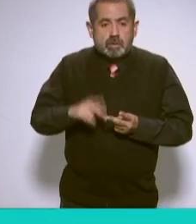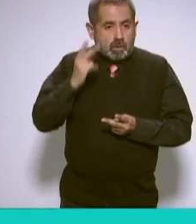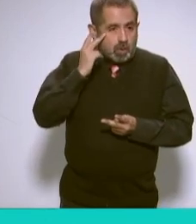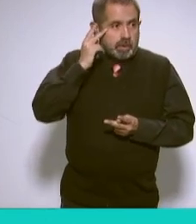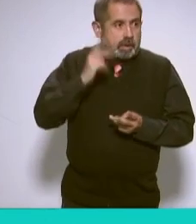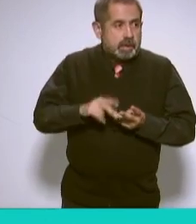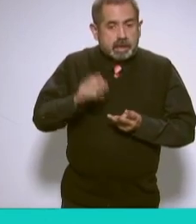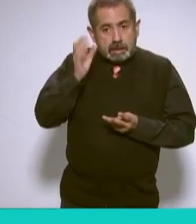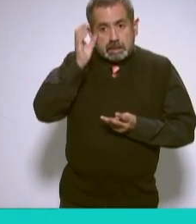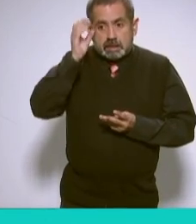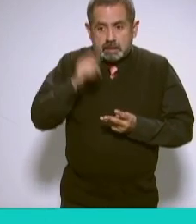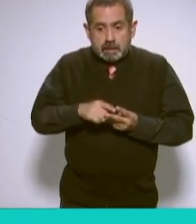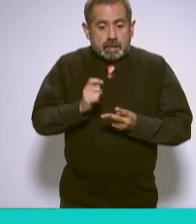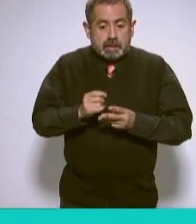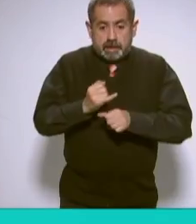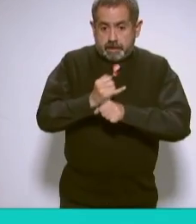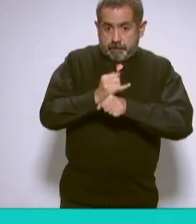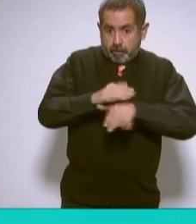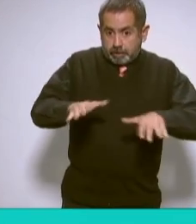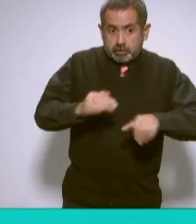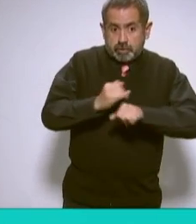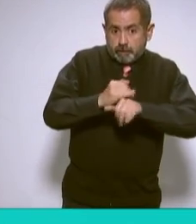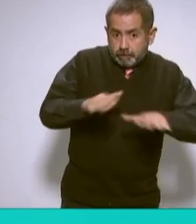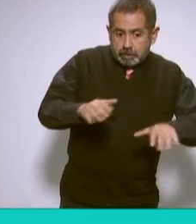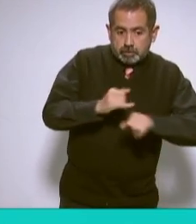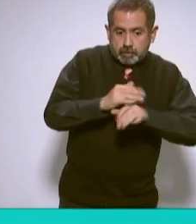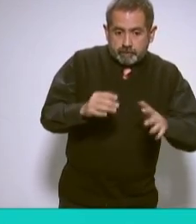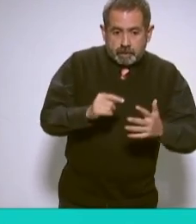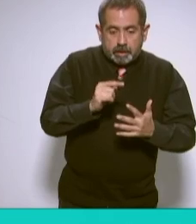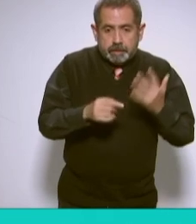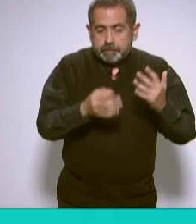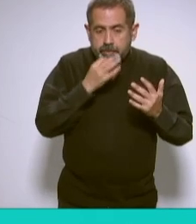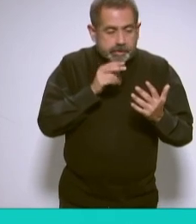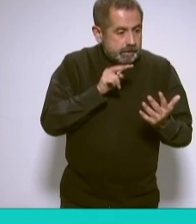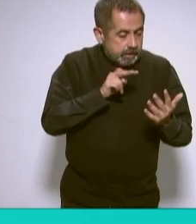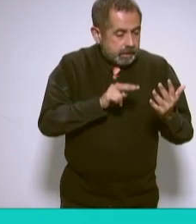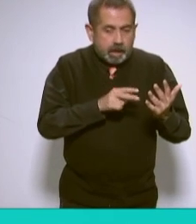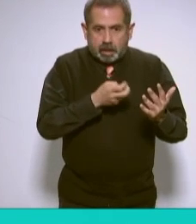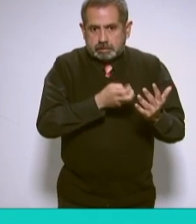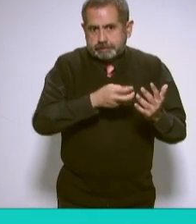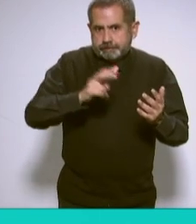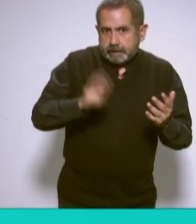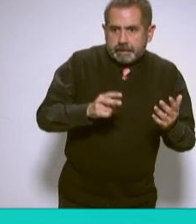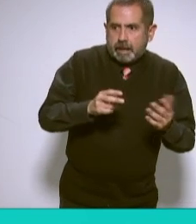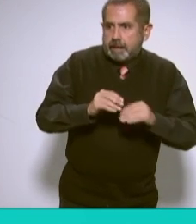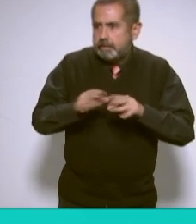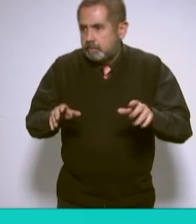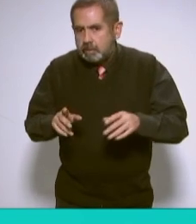China, tener información pronta, confiable, que se genere en el instante sobre